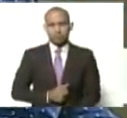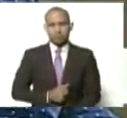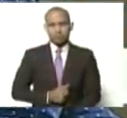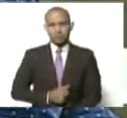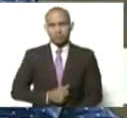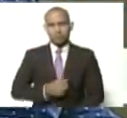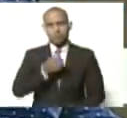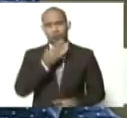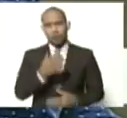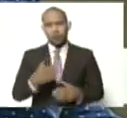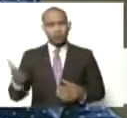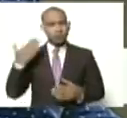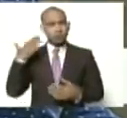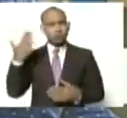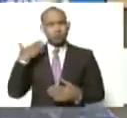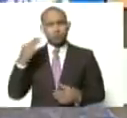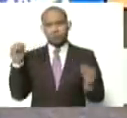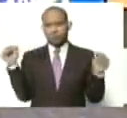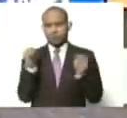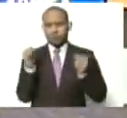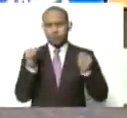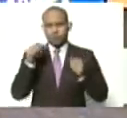Está haciendo viento frío en el mar.